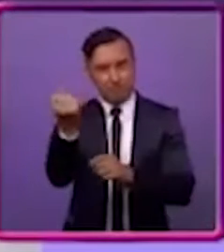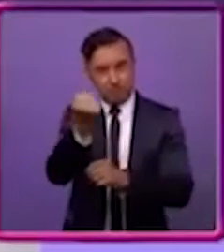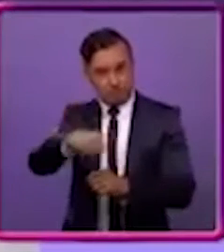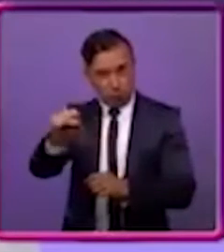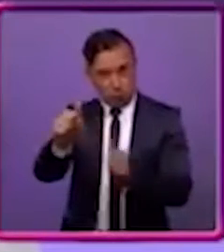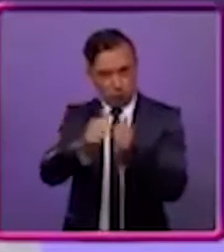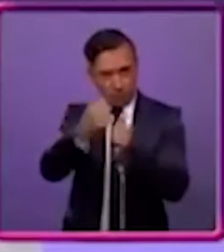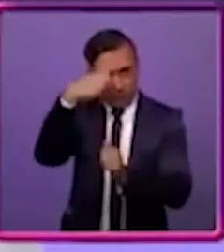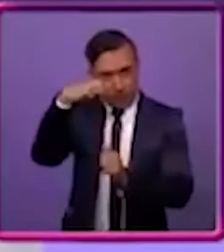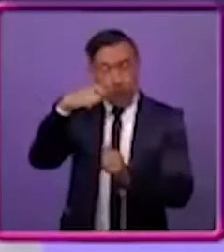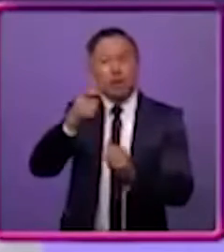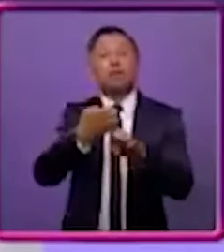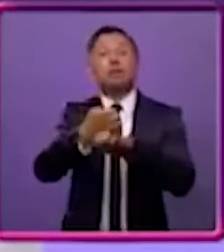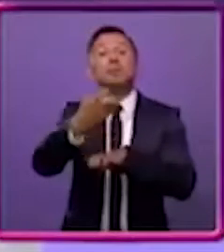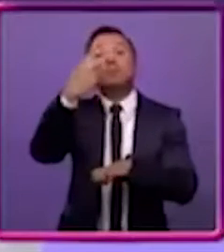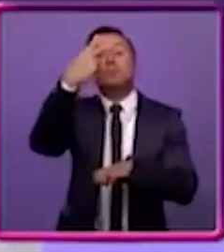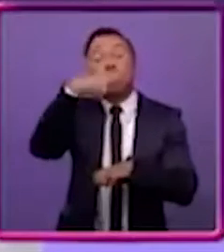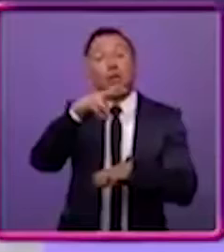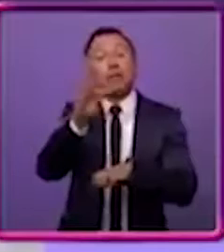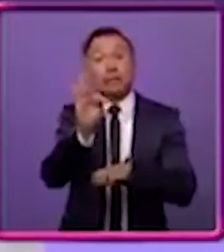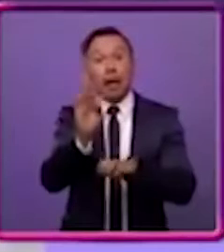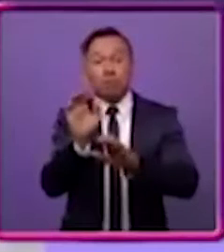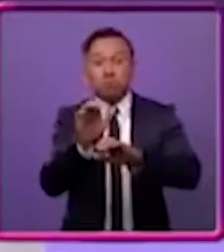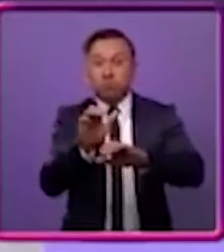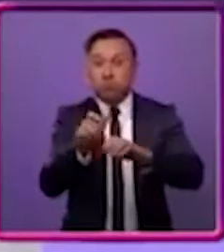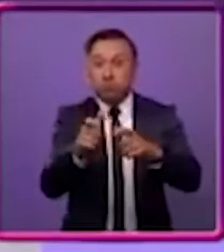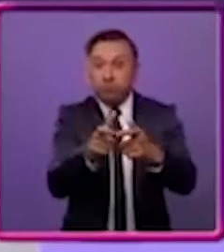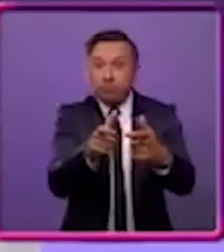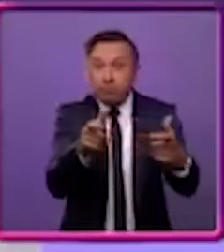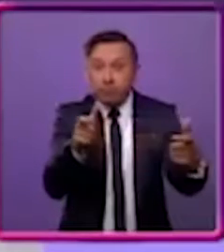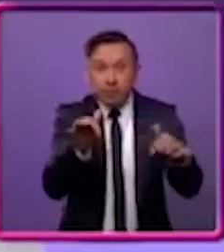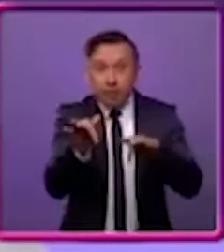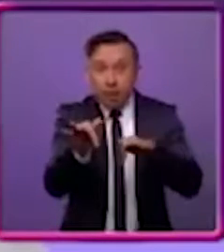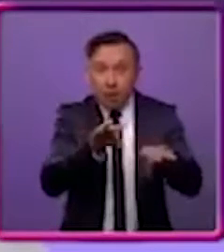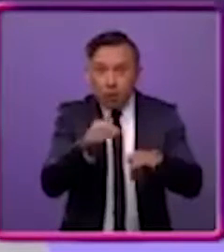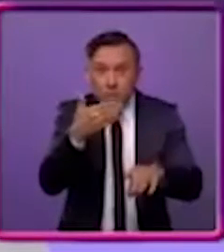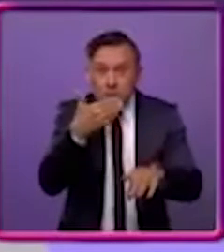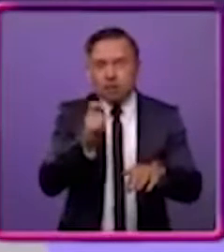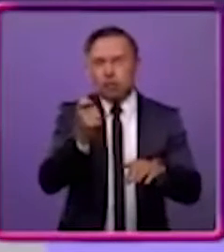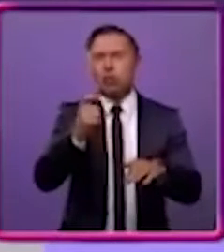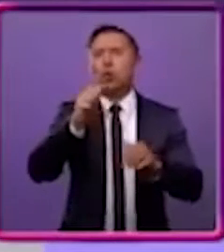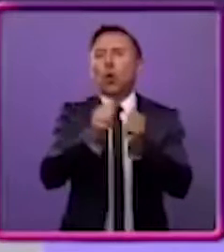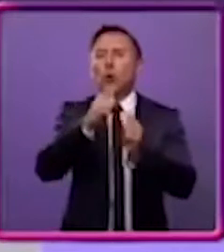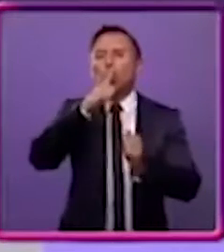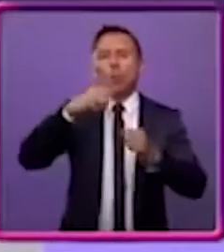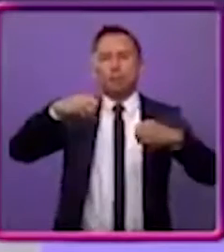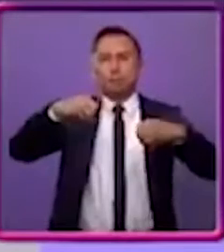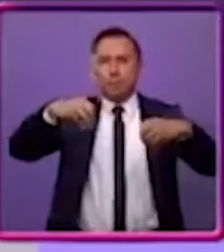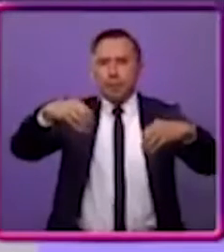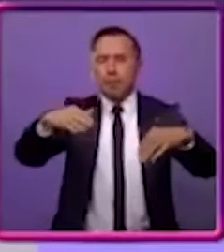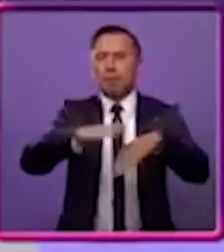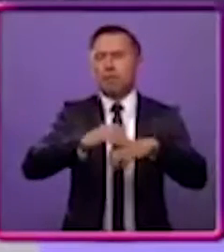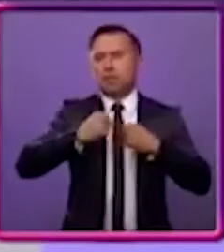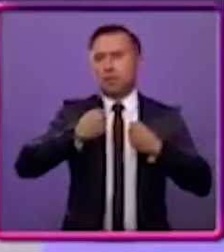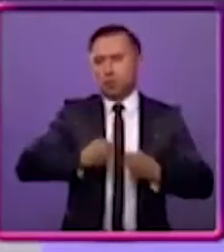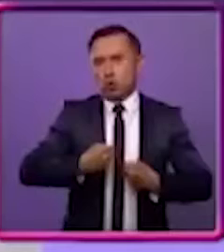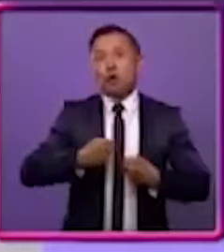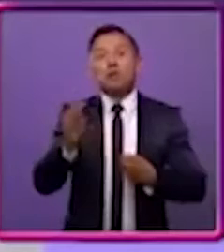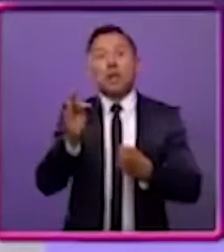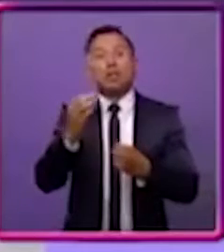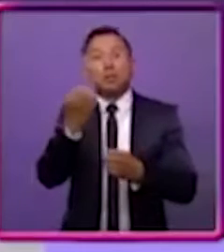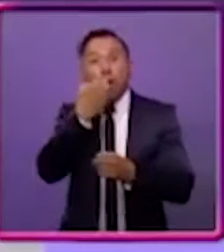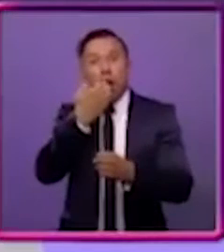más seguro. Un Estado bien iluminado es un Estado más seguro. Un Estado con educación es un Estado más seguro.